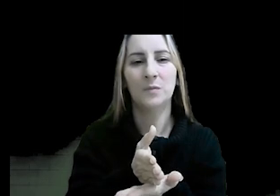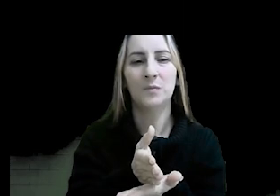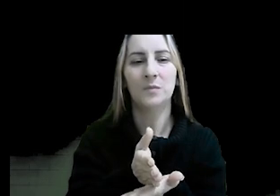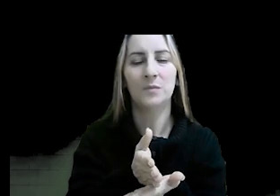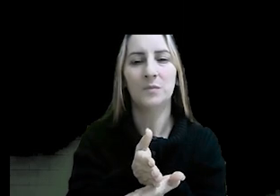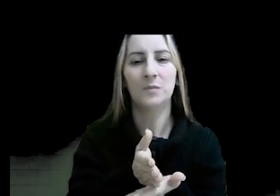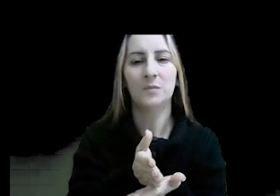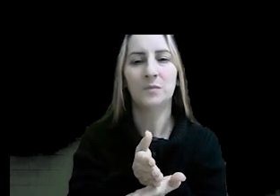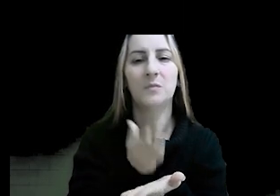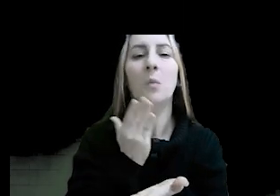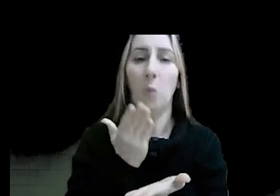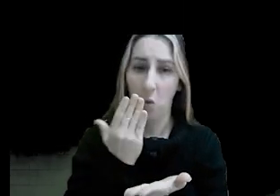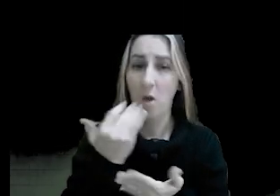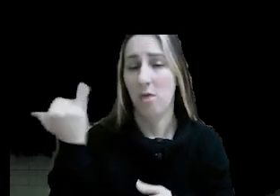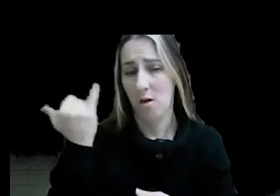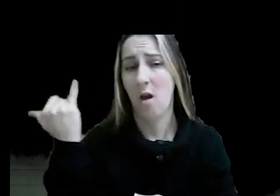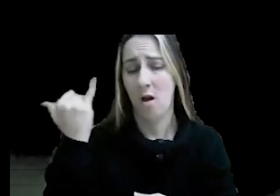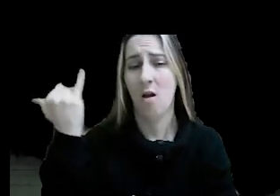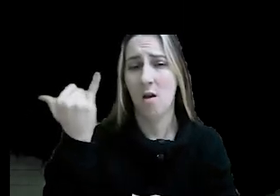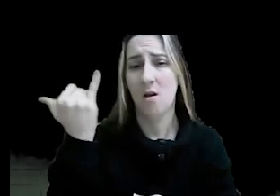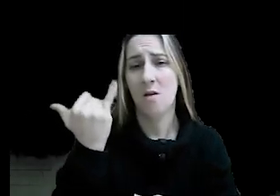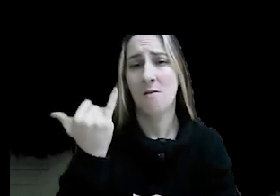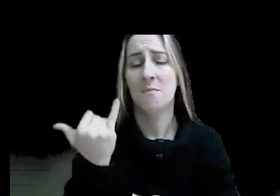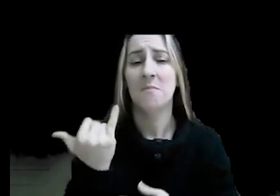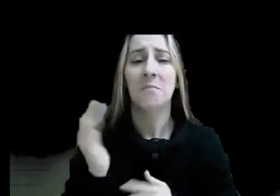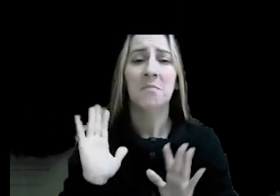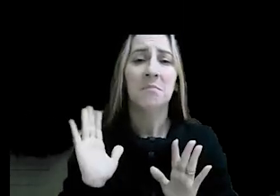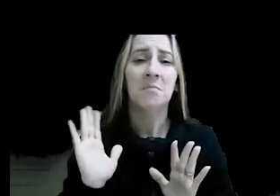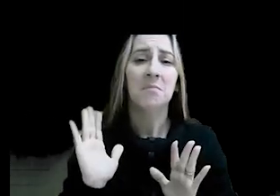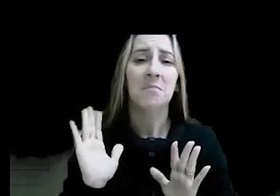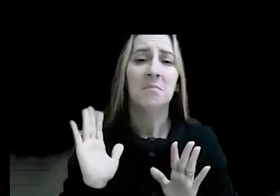se puede llegar a realizar. Y bueno, nada, espero que se haya